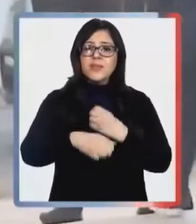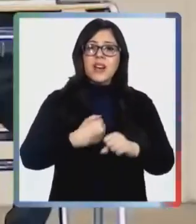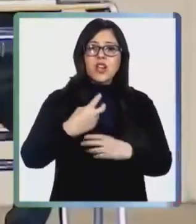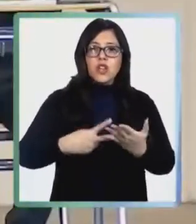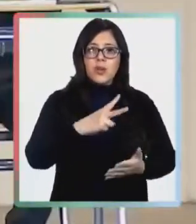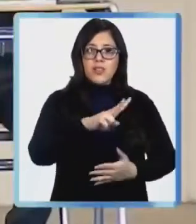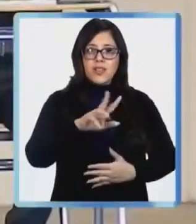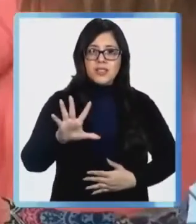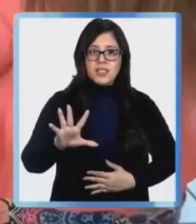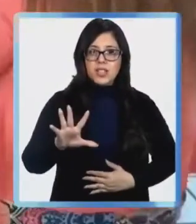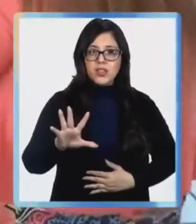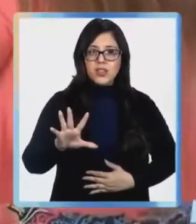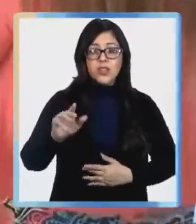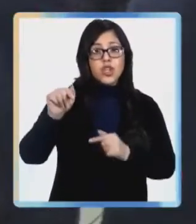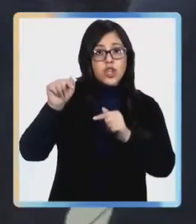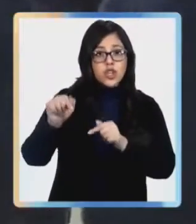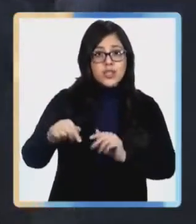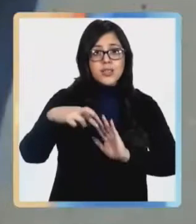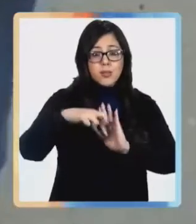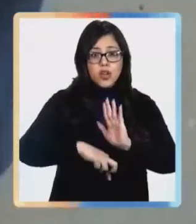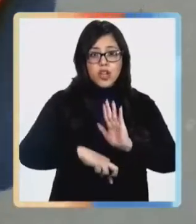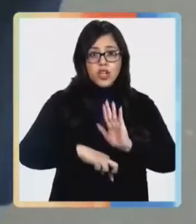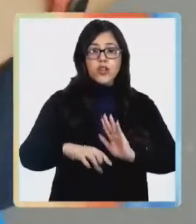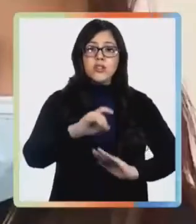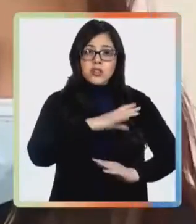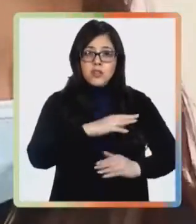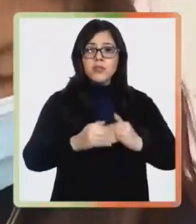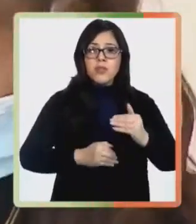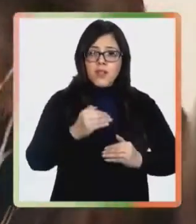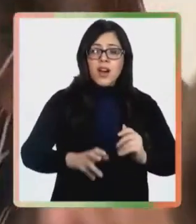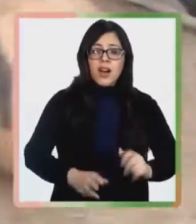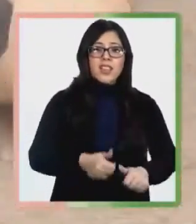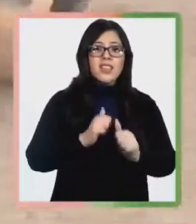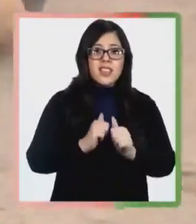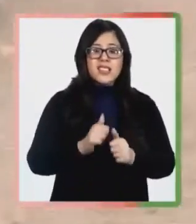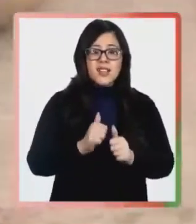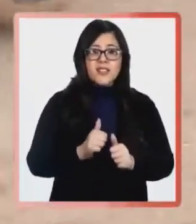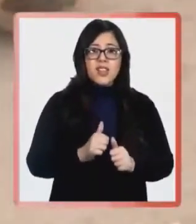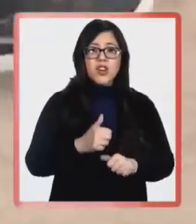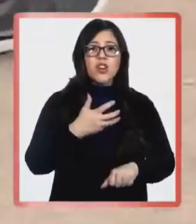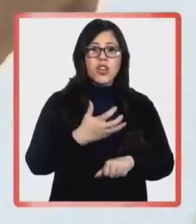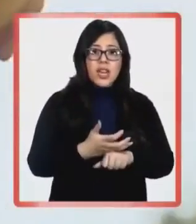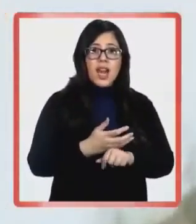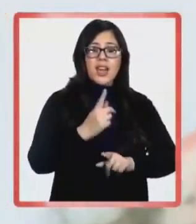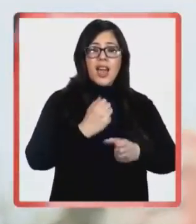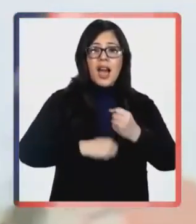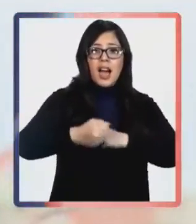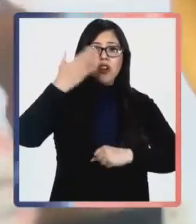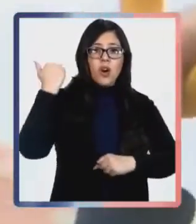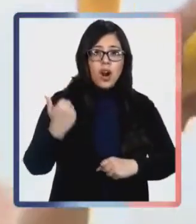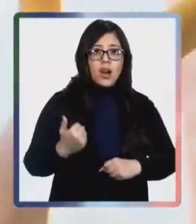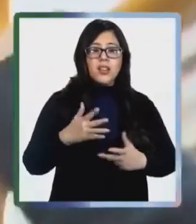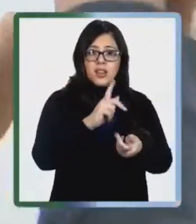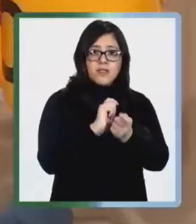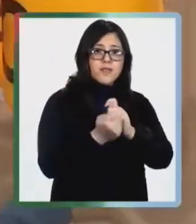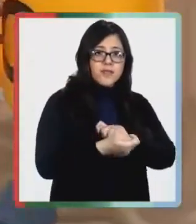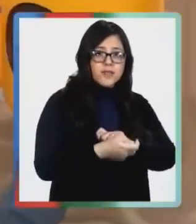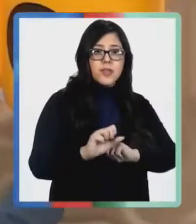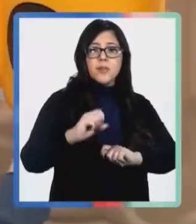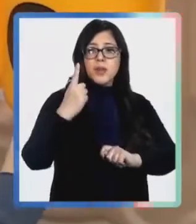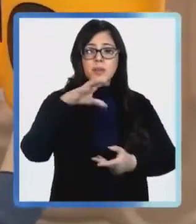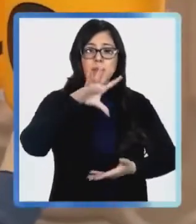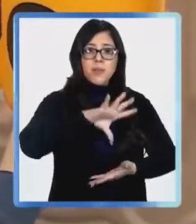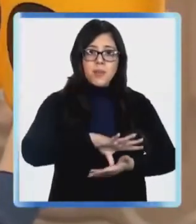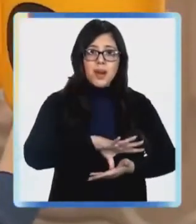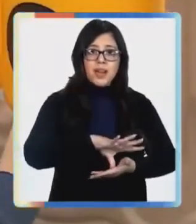hasta el año 2025 con este ambicioso proyecto chile avanza en el desafío que se planteó hace unos años